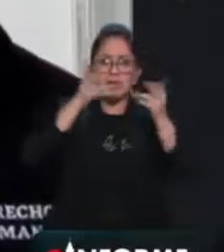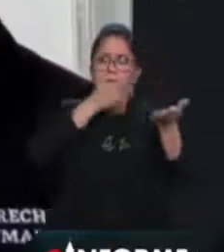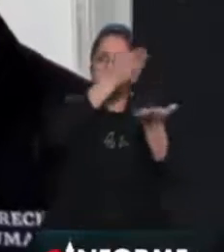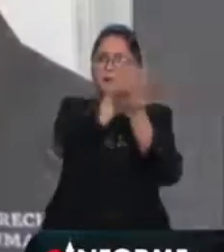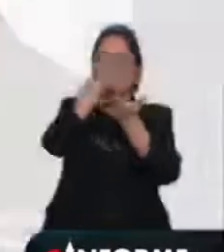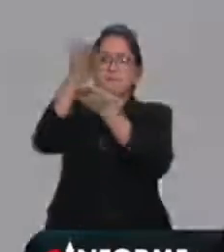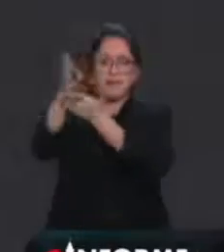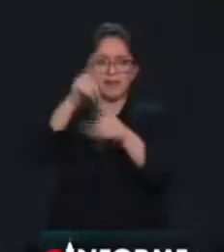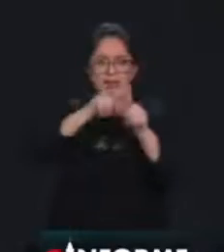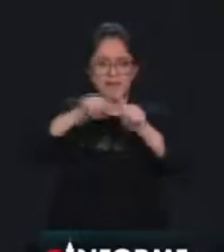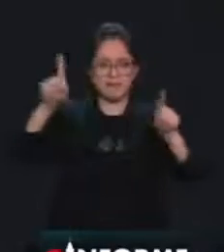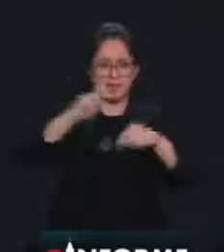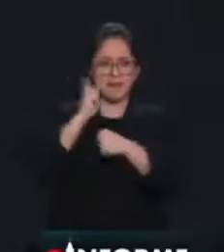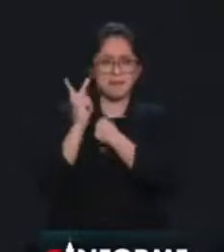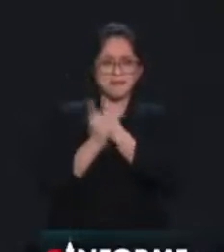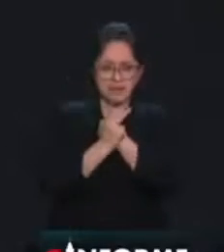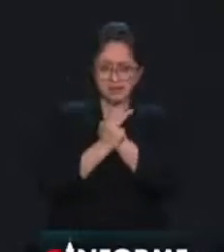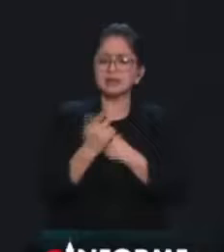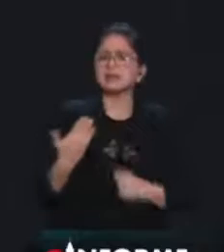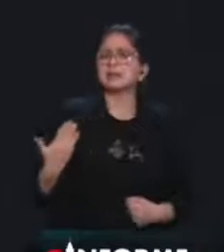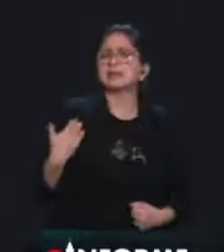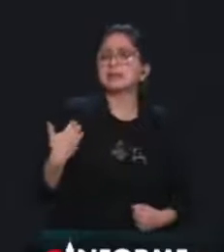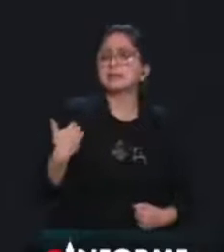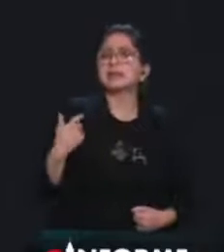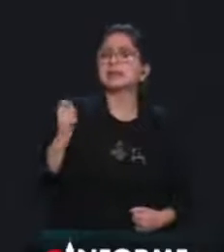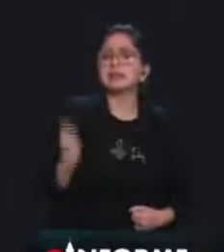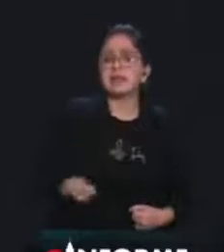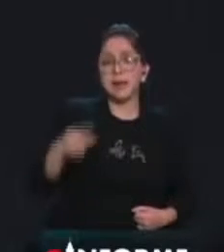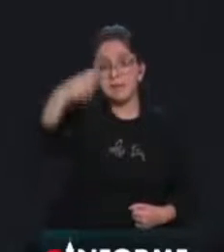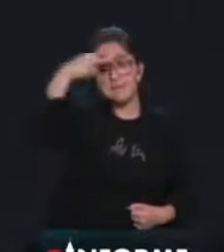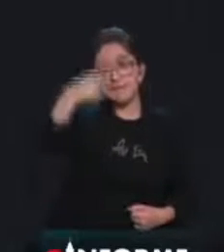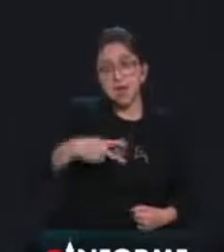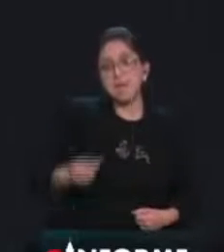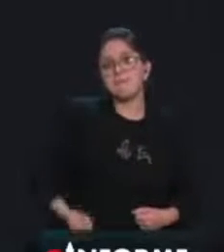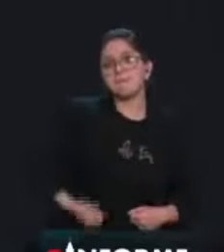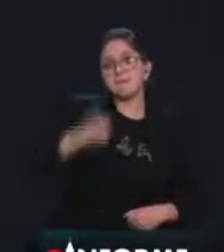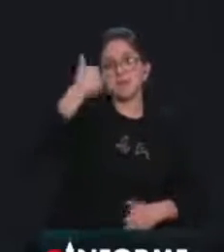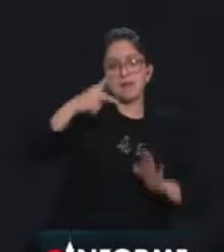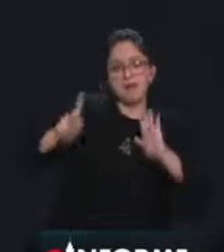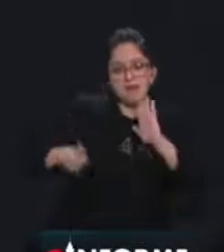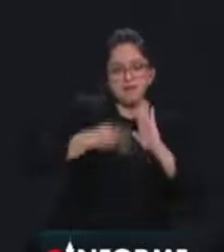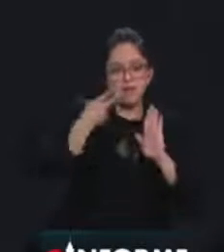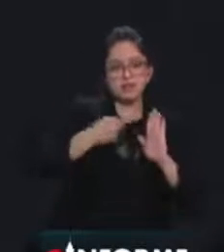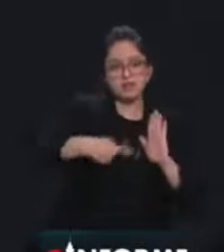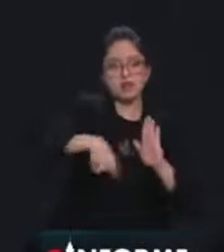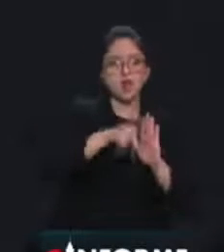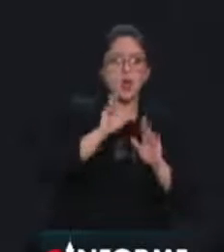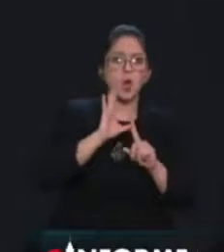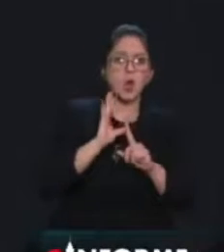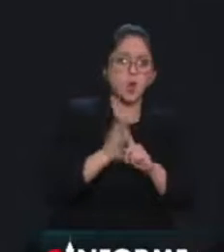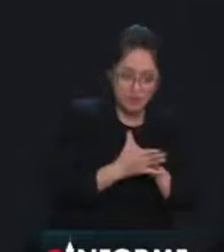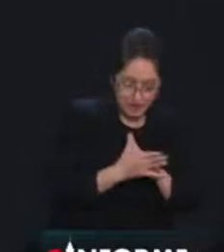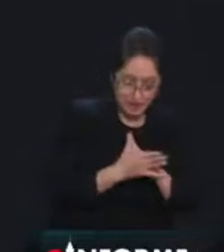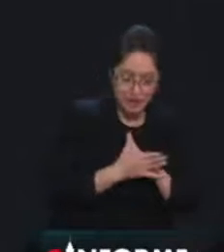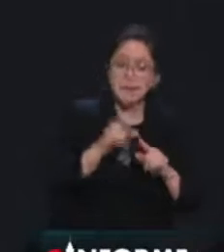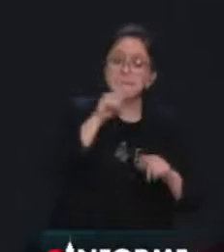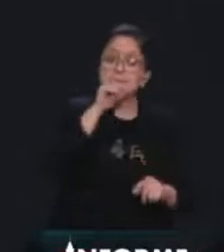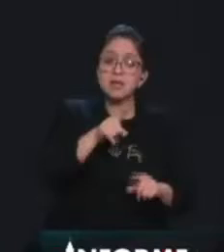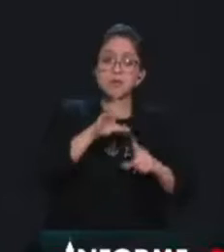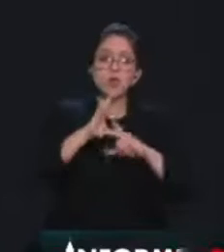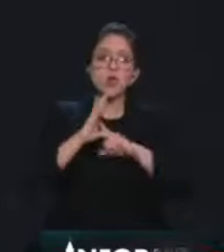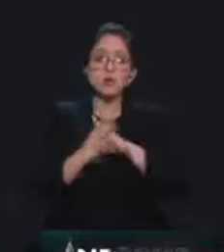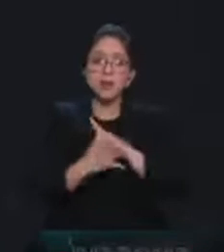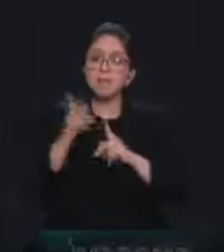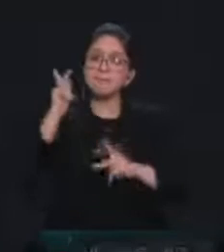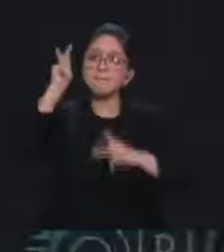bueno, como ya se ha mencionado, México es la primera vez que recibe la visita del comité y el comité es la primera vez que realiza una